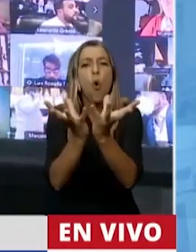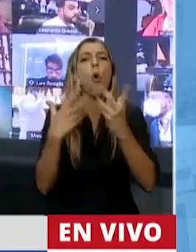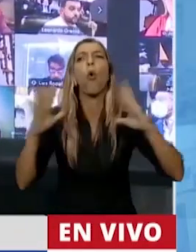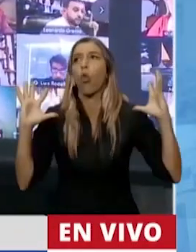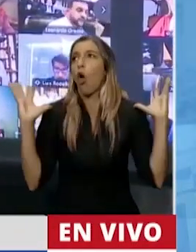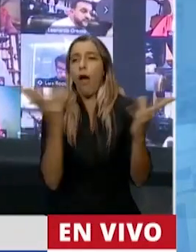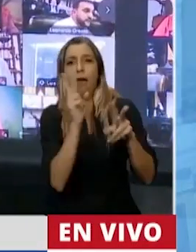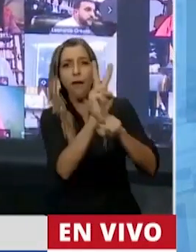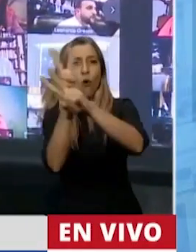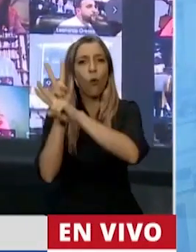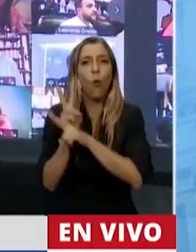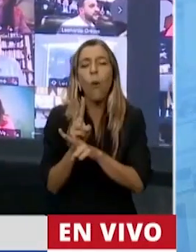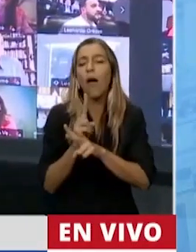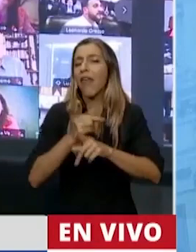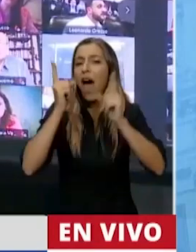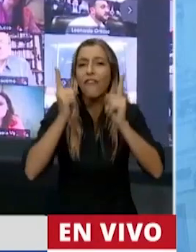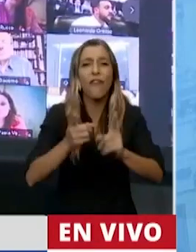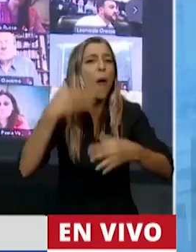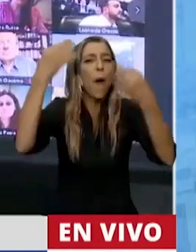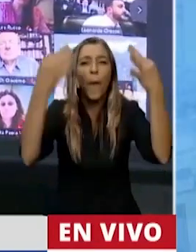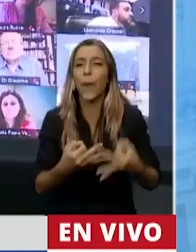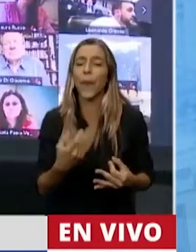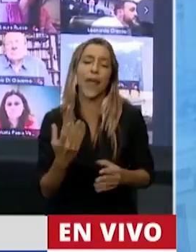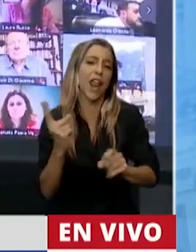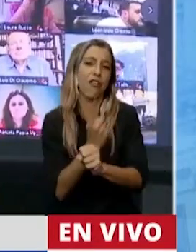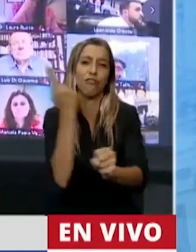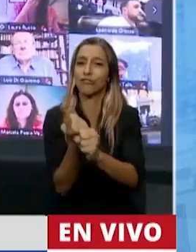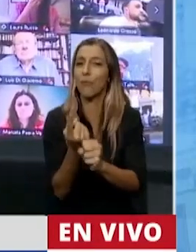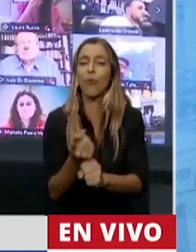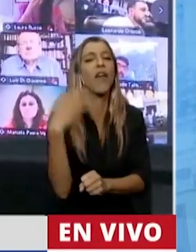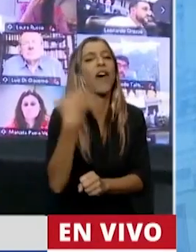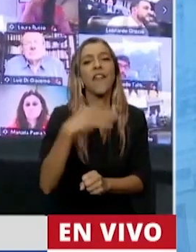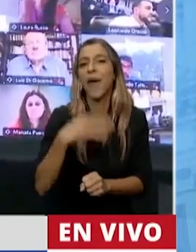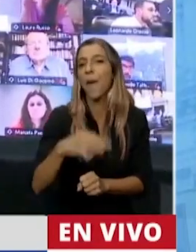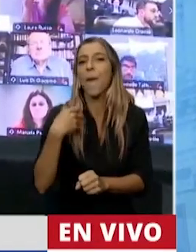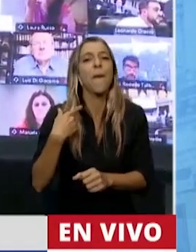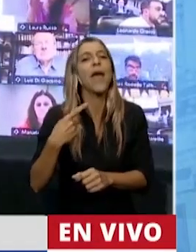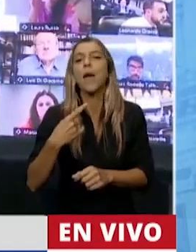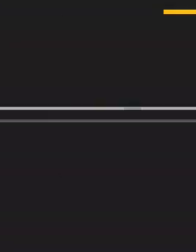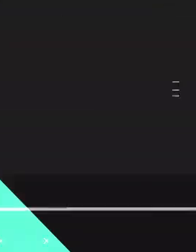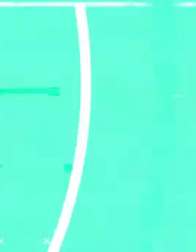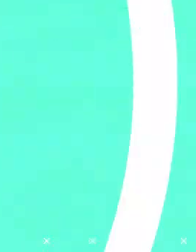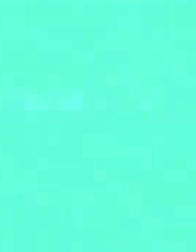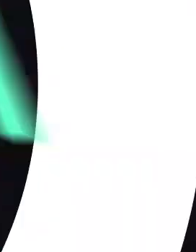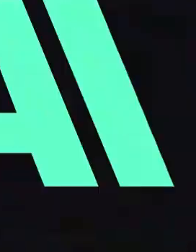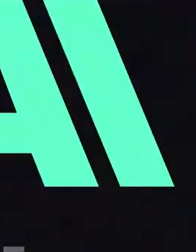sustentable ecológicamente si no atamos esos intereses a los intereses de los sectores populares.